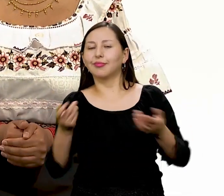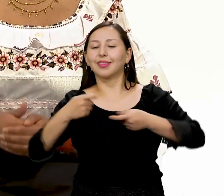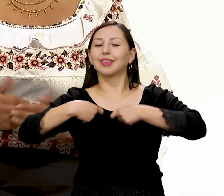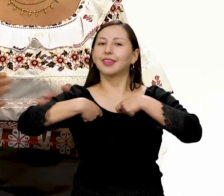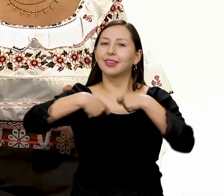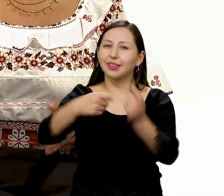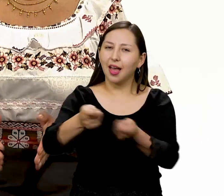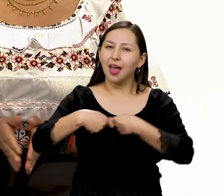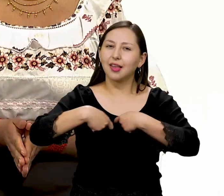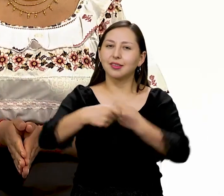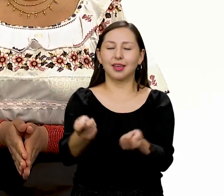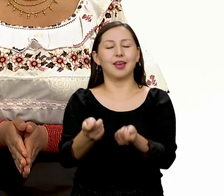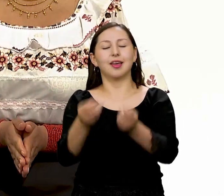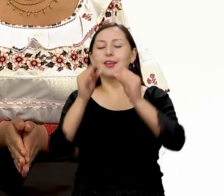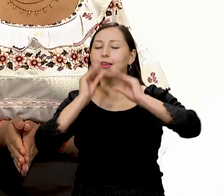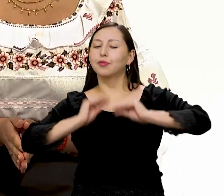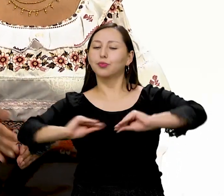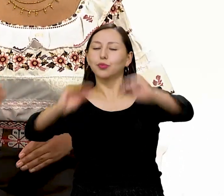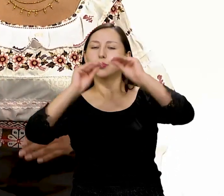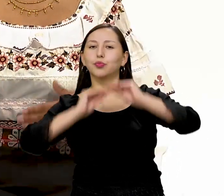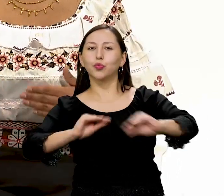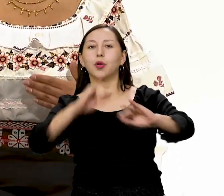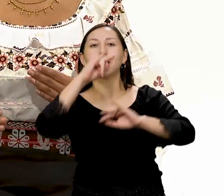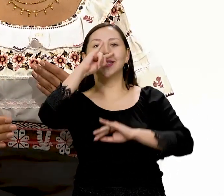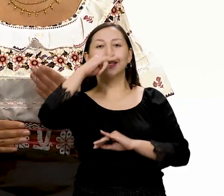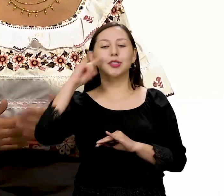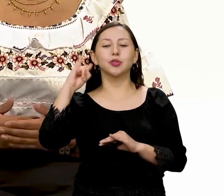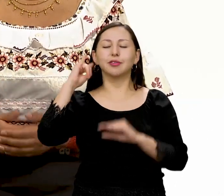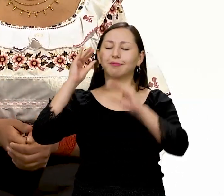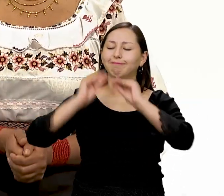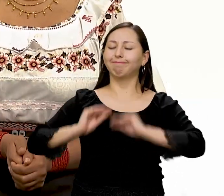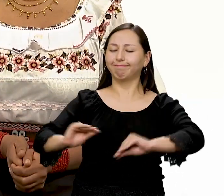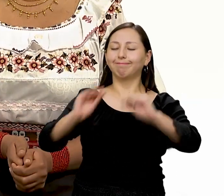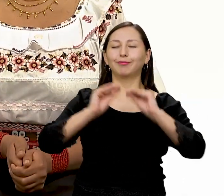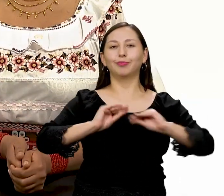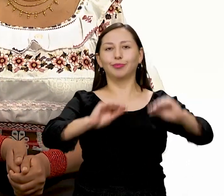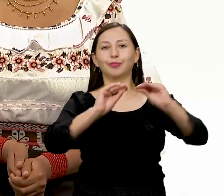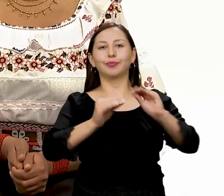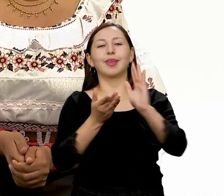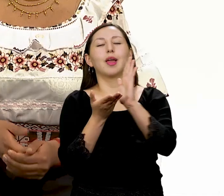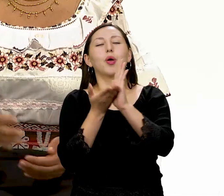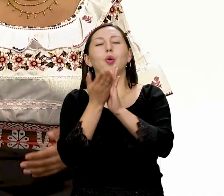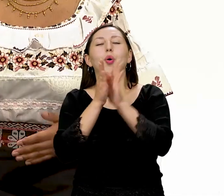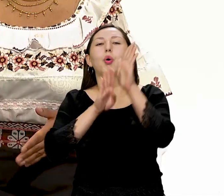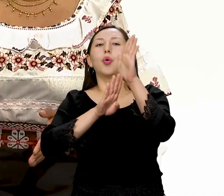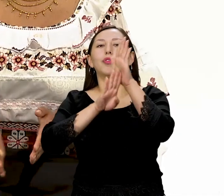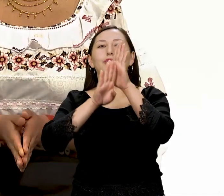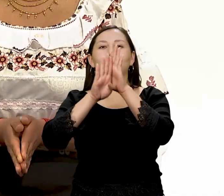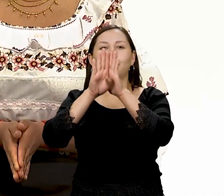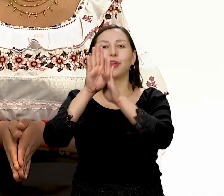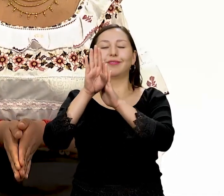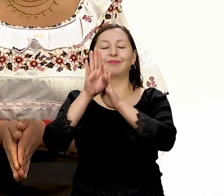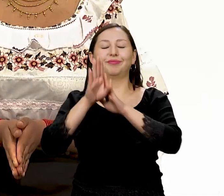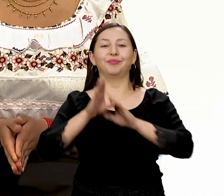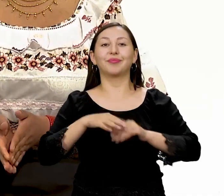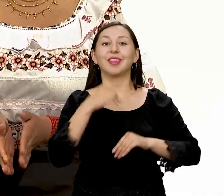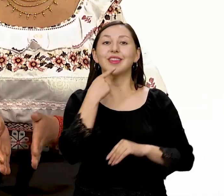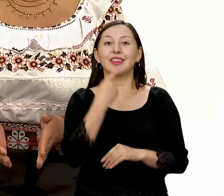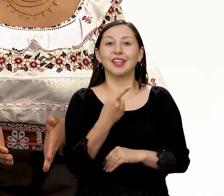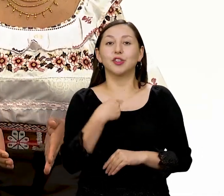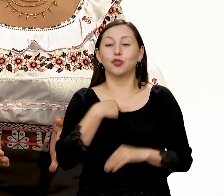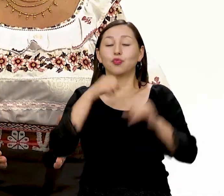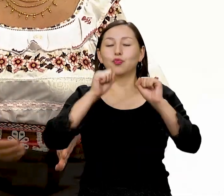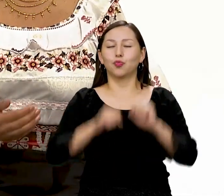didácticos en este sentido y toda esta trayectoria sumada a un programa en el que me